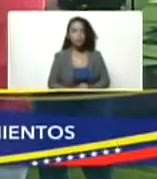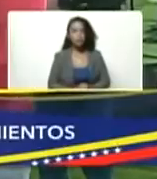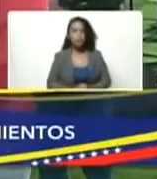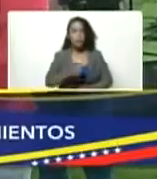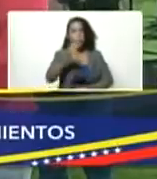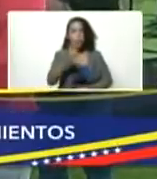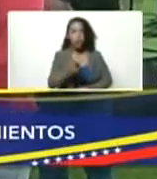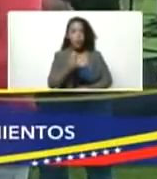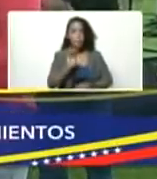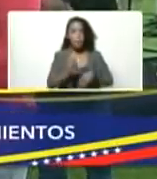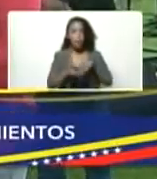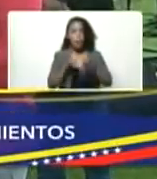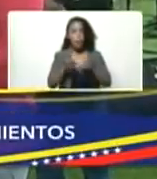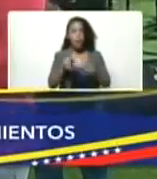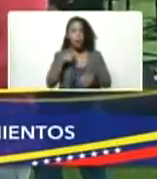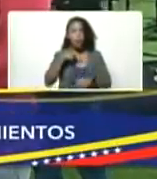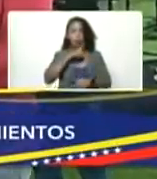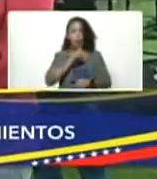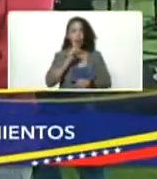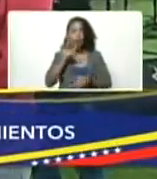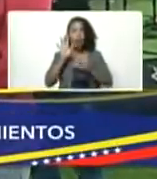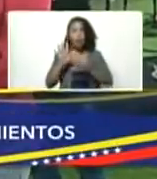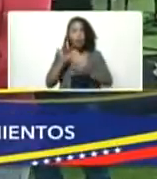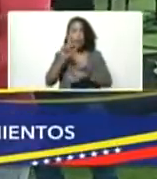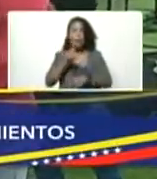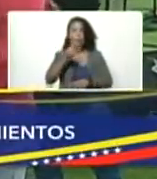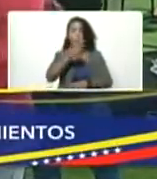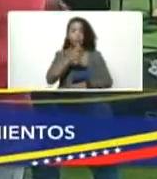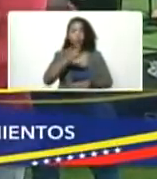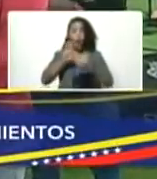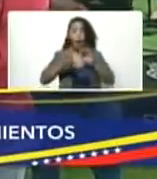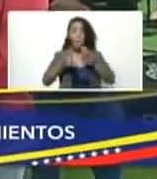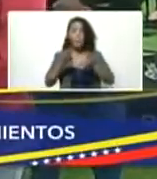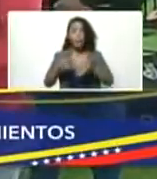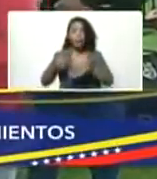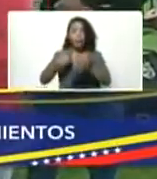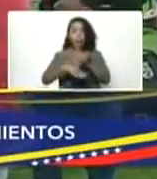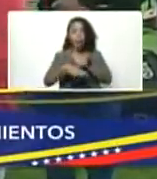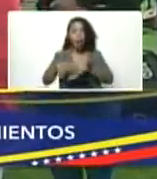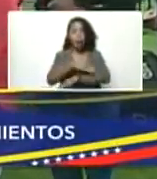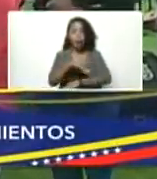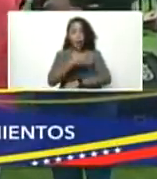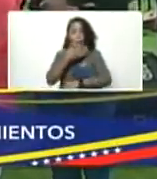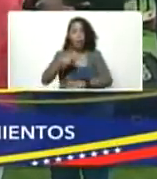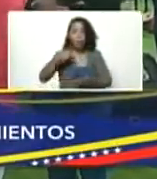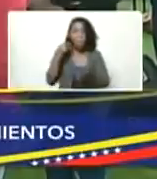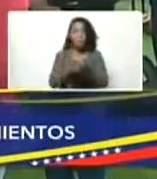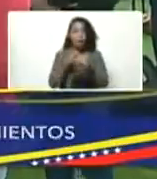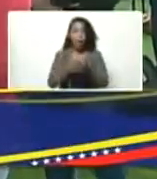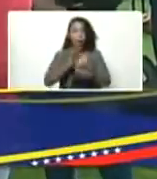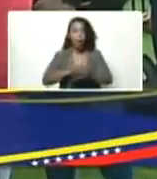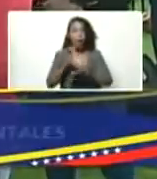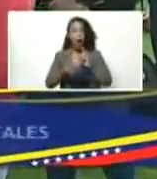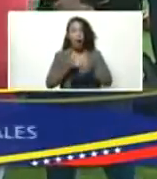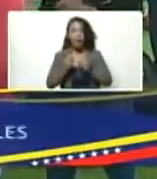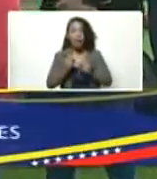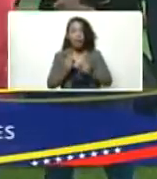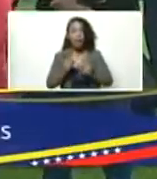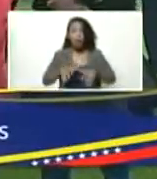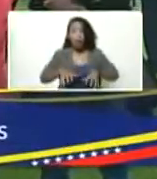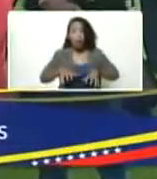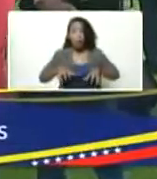gente de a pie, la llamo yo, la gente de a pie que anda por las calles. Son los mejores pagadores, porque a veces hay